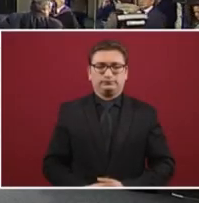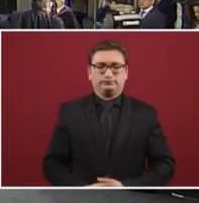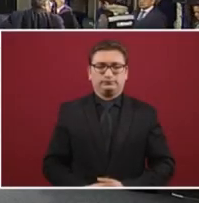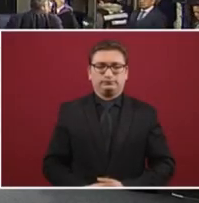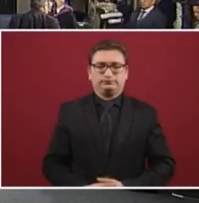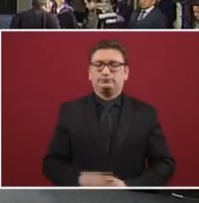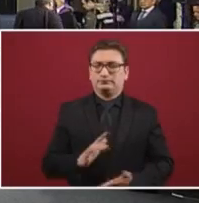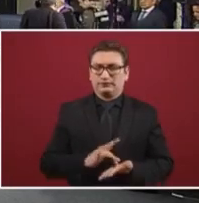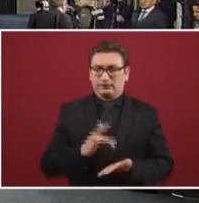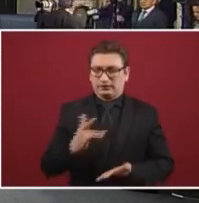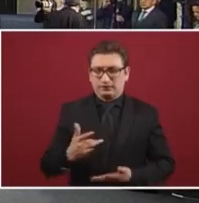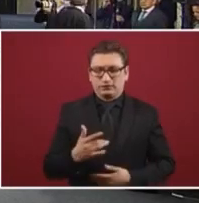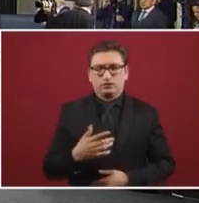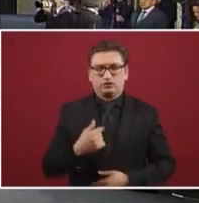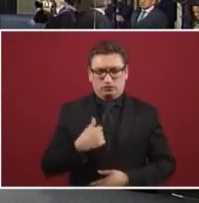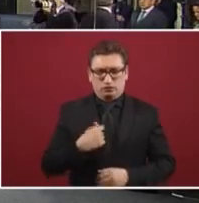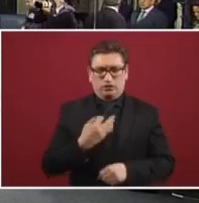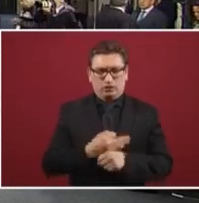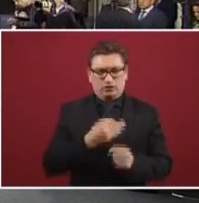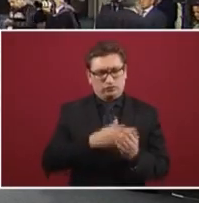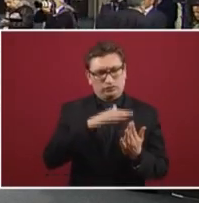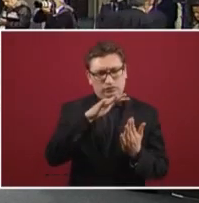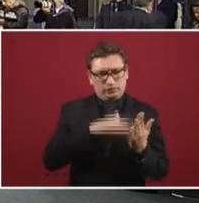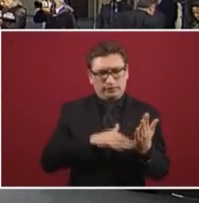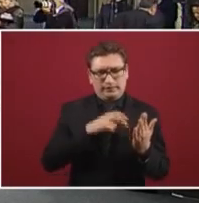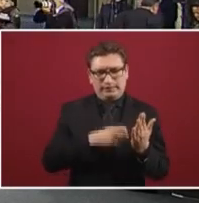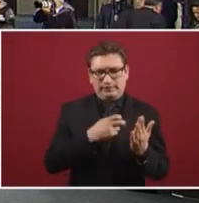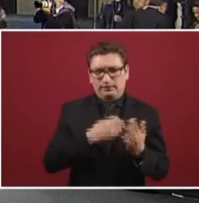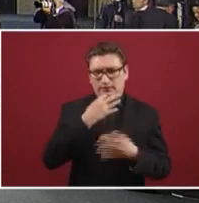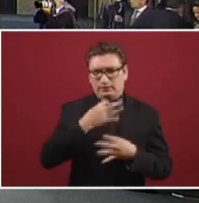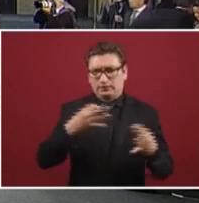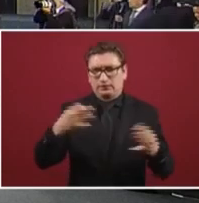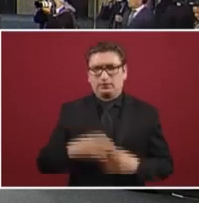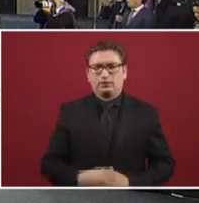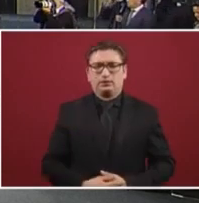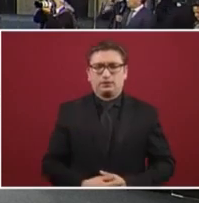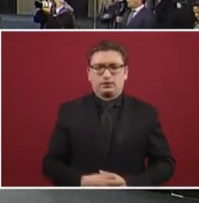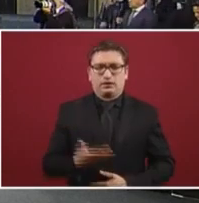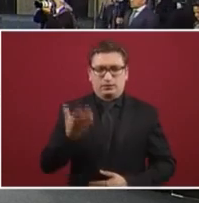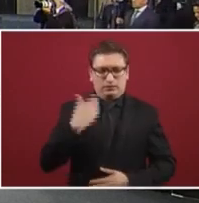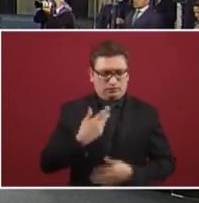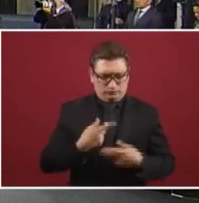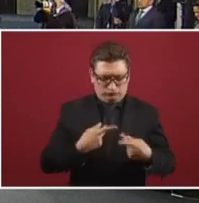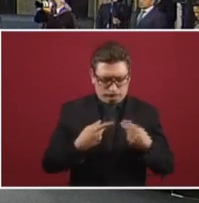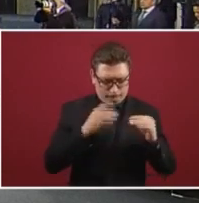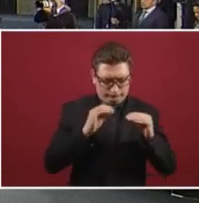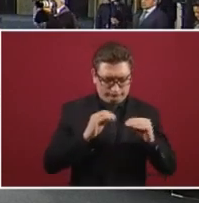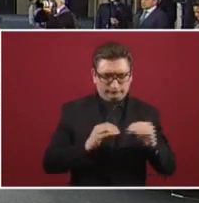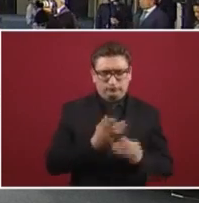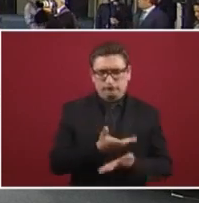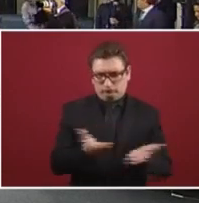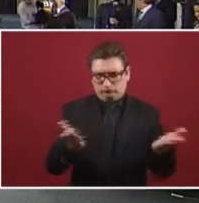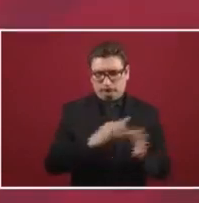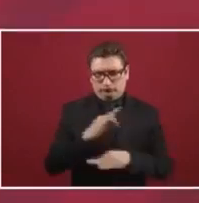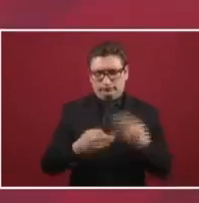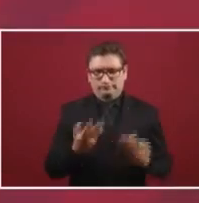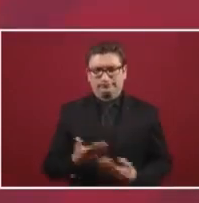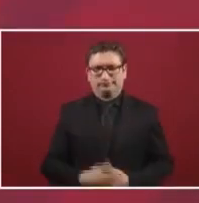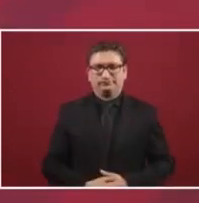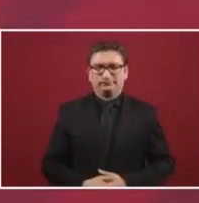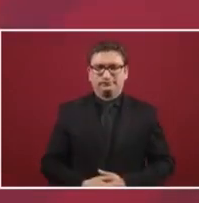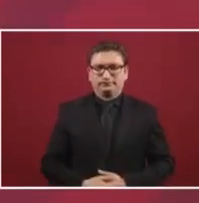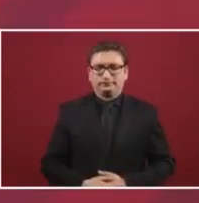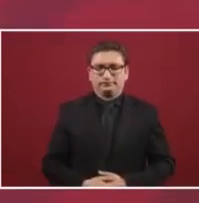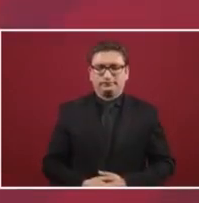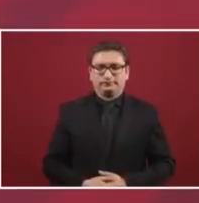La secretaria de la Función Pública, Irma Eréndira Sandoval, informó que hay en curso 7 investigaciones sobre posibles conductas irregulares del